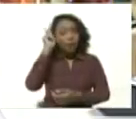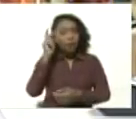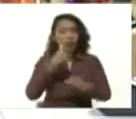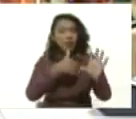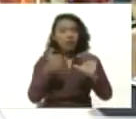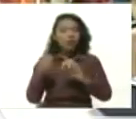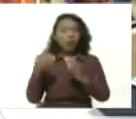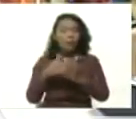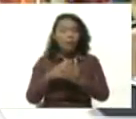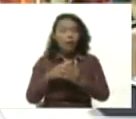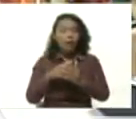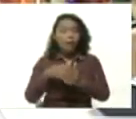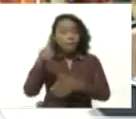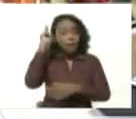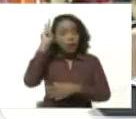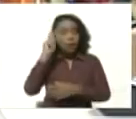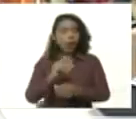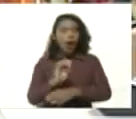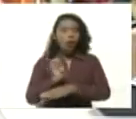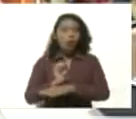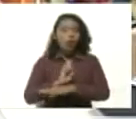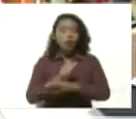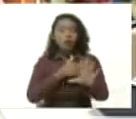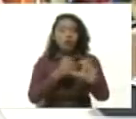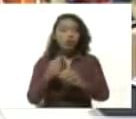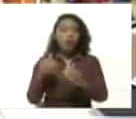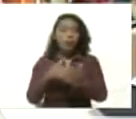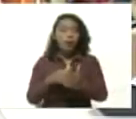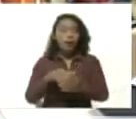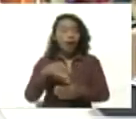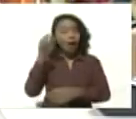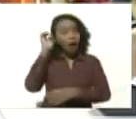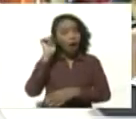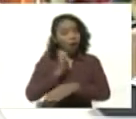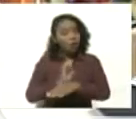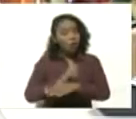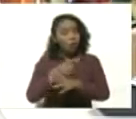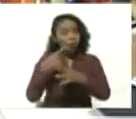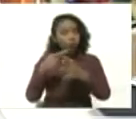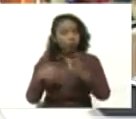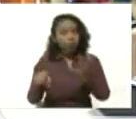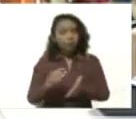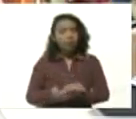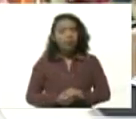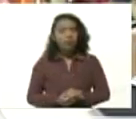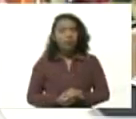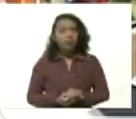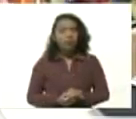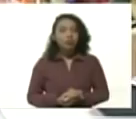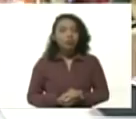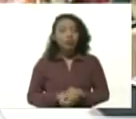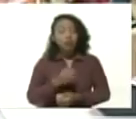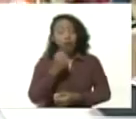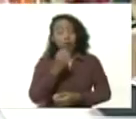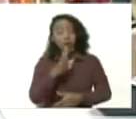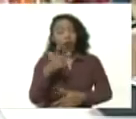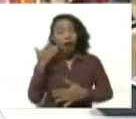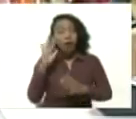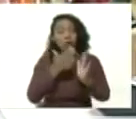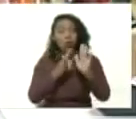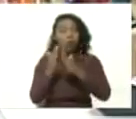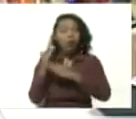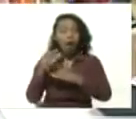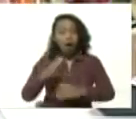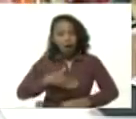600 mil peruanos, de Ecuador, 600 mil ecuatorianos, entre otros. Y bueno, tenemos la comunidad